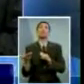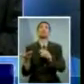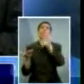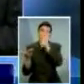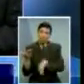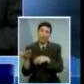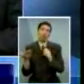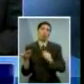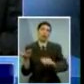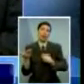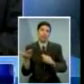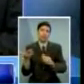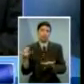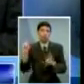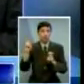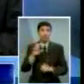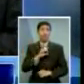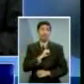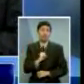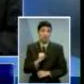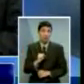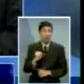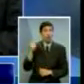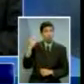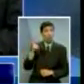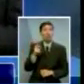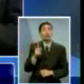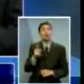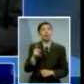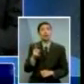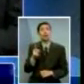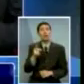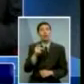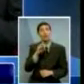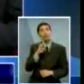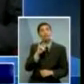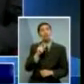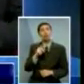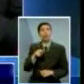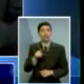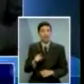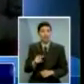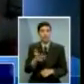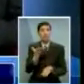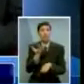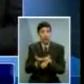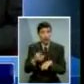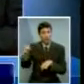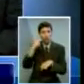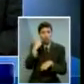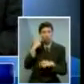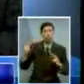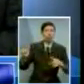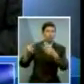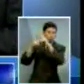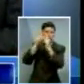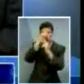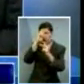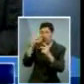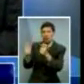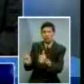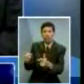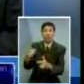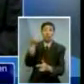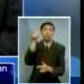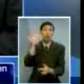hospital Santiago Occidente o Félix Bulnes. Tiene una gran historia de construcción y manejo muy eficiente de hospitales, no solo